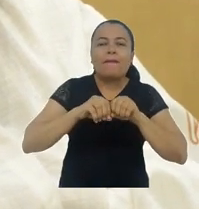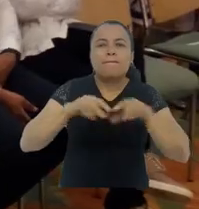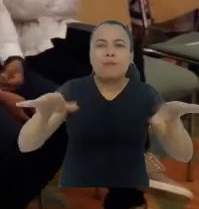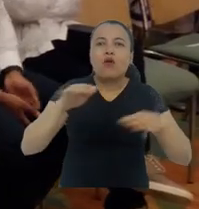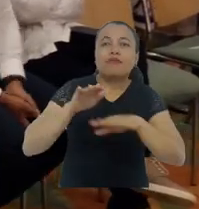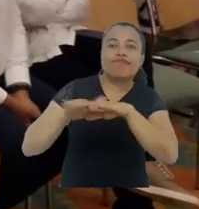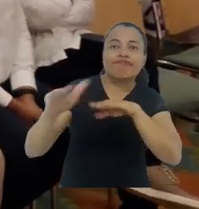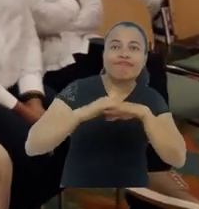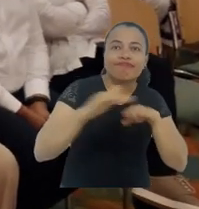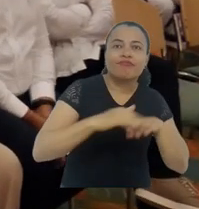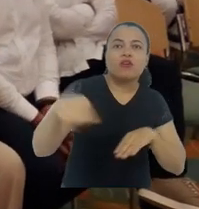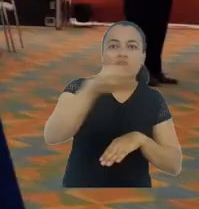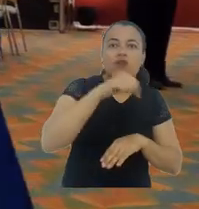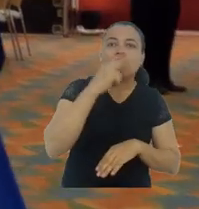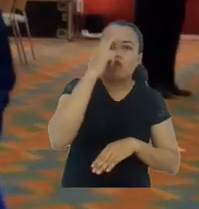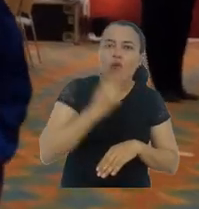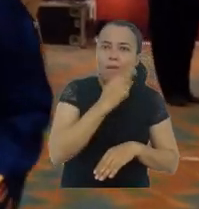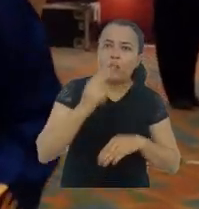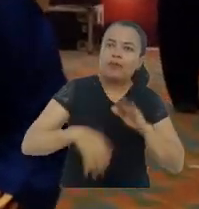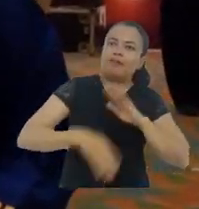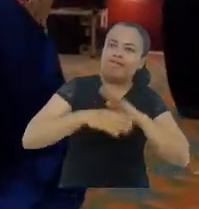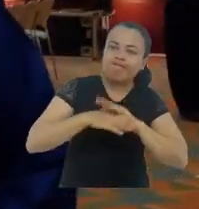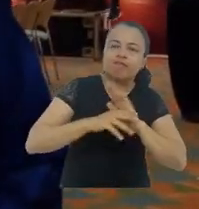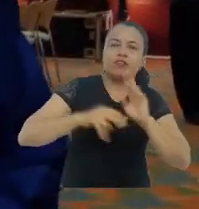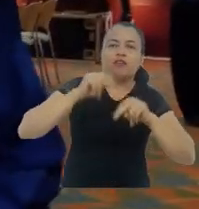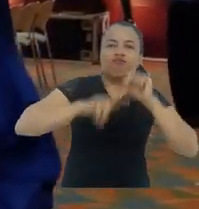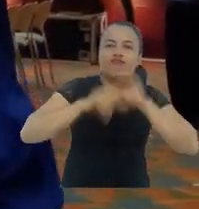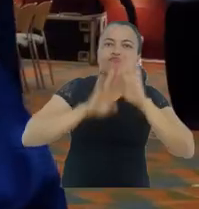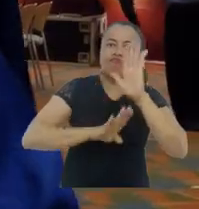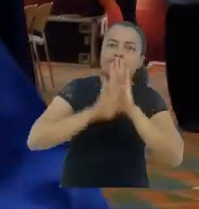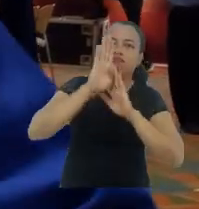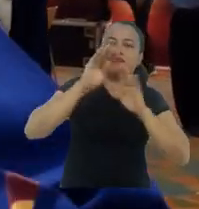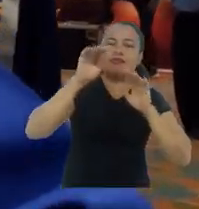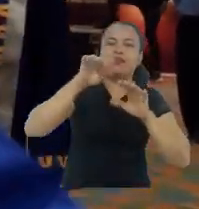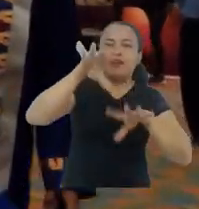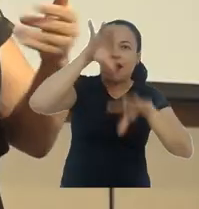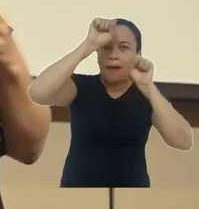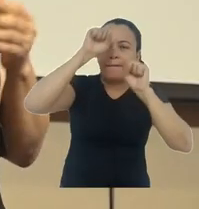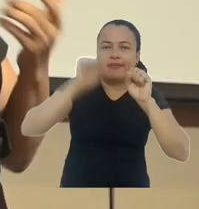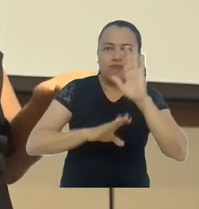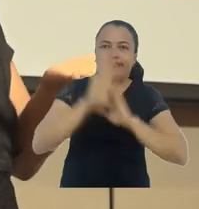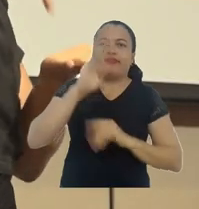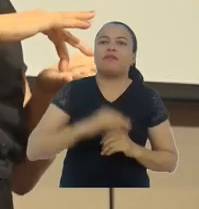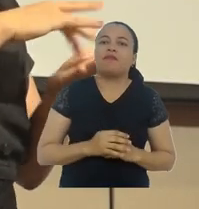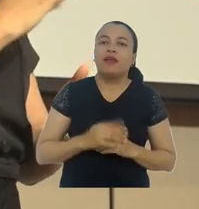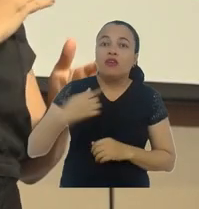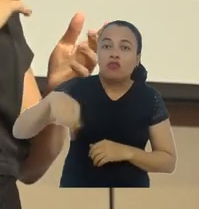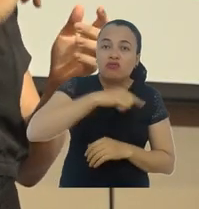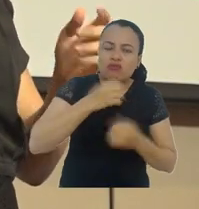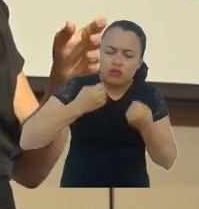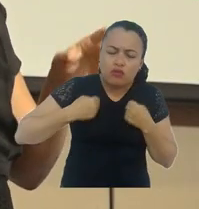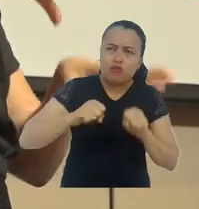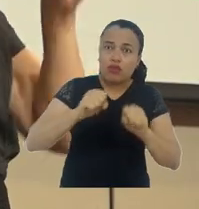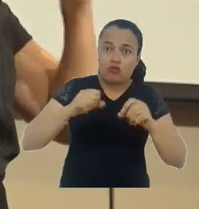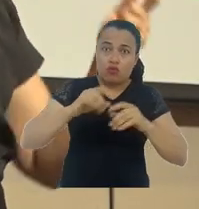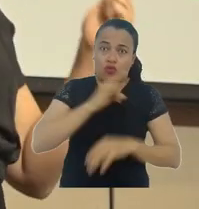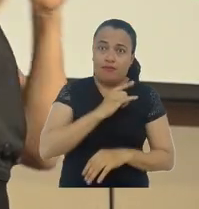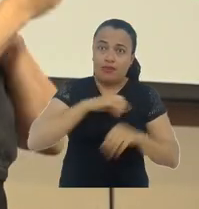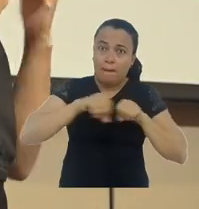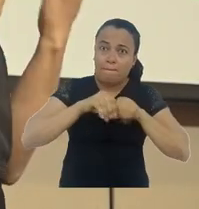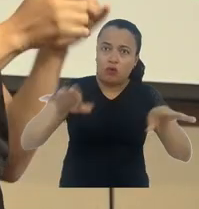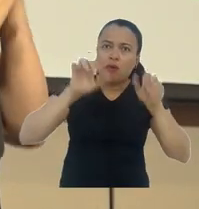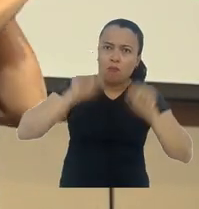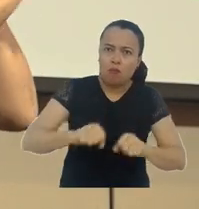También extendió la invitación para comprometerse a continuar creciendo y ampliando sus saberes. Cuando nos esforzamos, la universidad pública